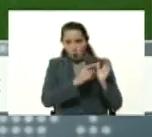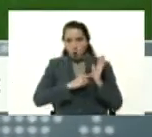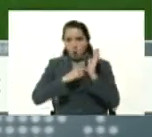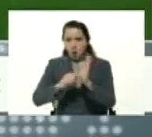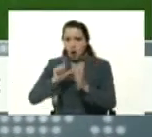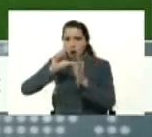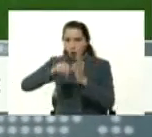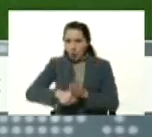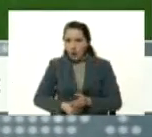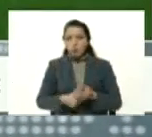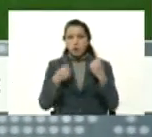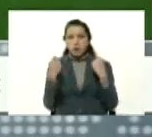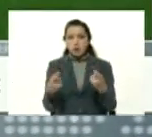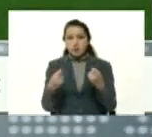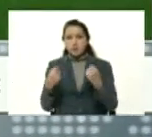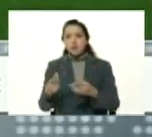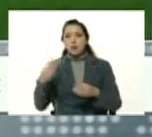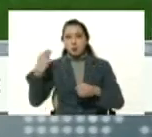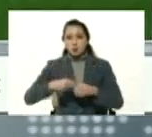post-rentista petrolera.